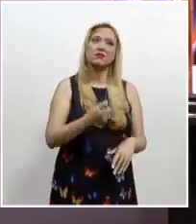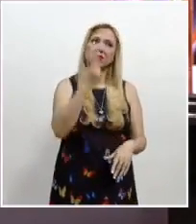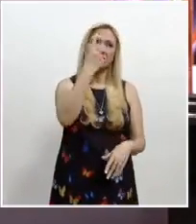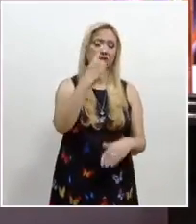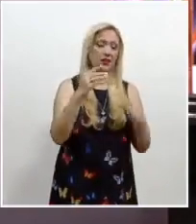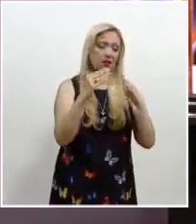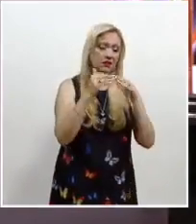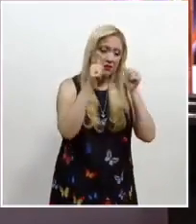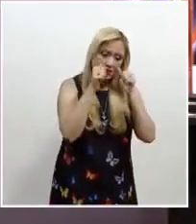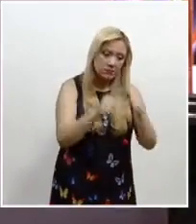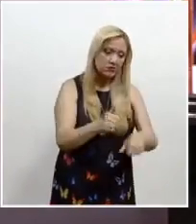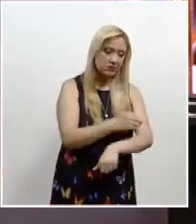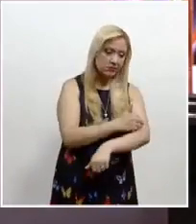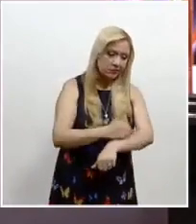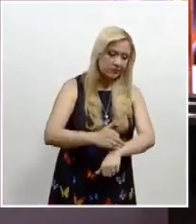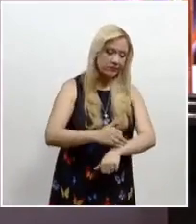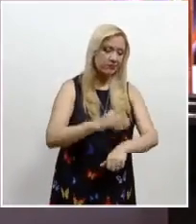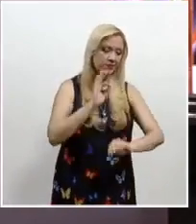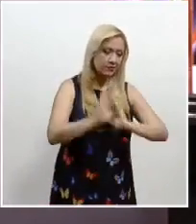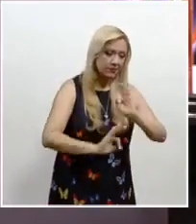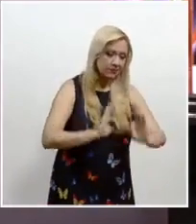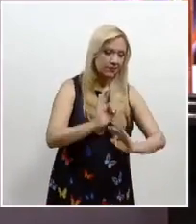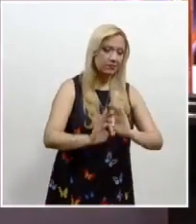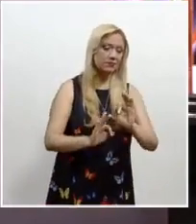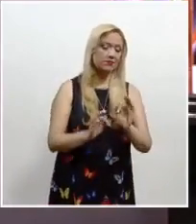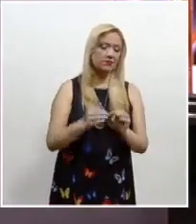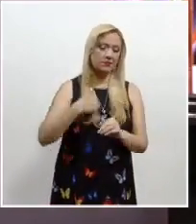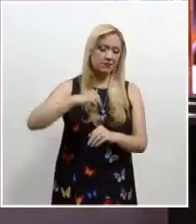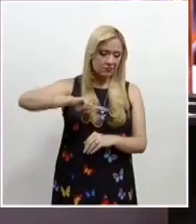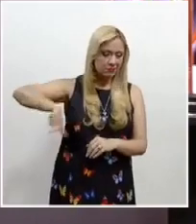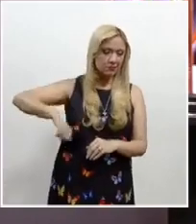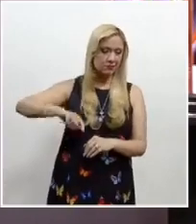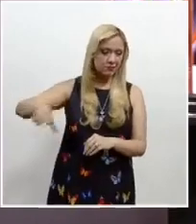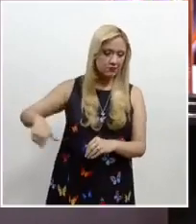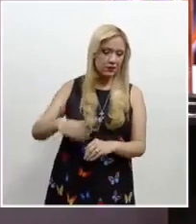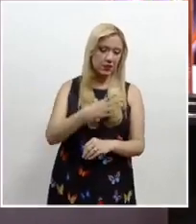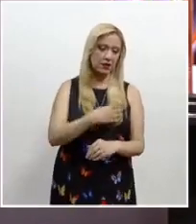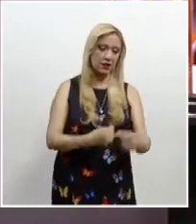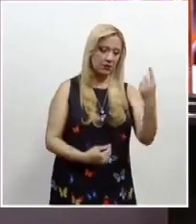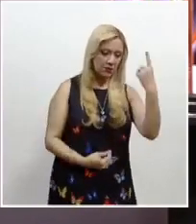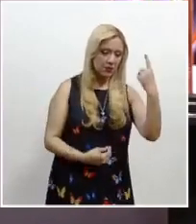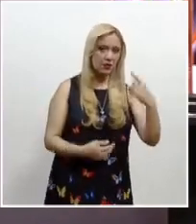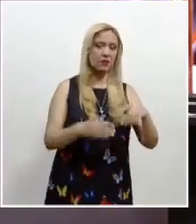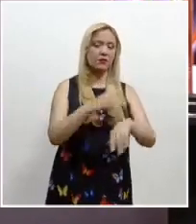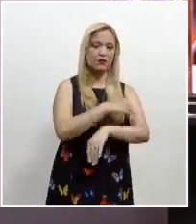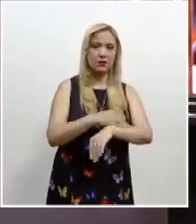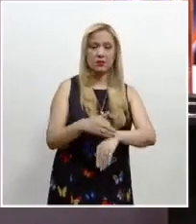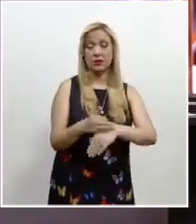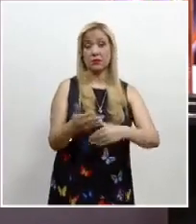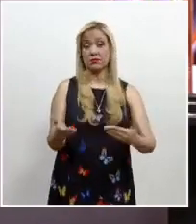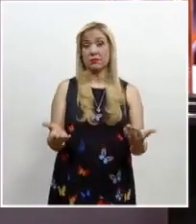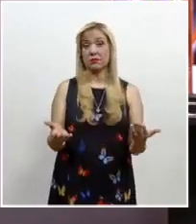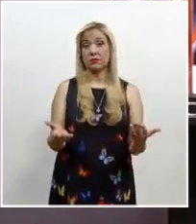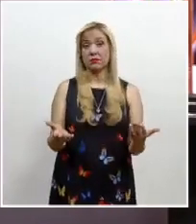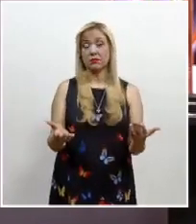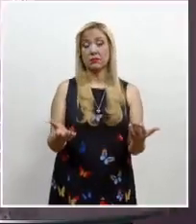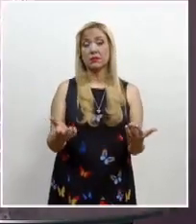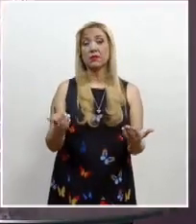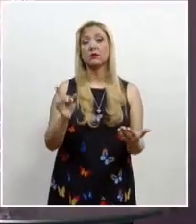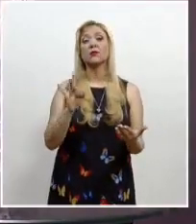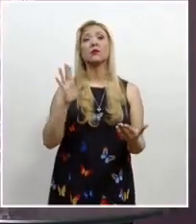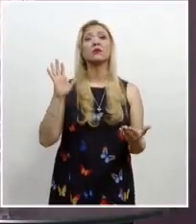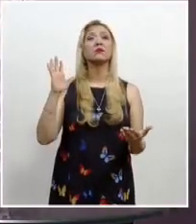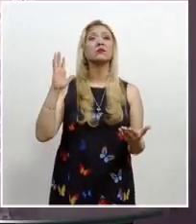hogar, el cuidado de la casa, de las hijas, de los hijos, y esto implica que llegue un